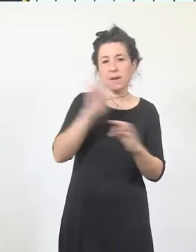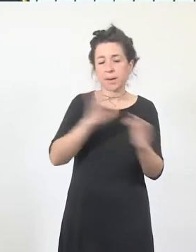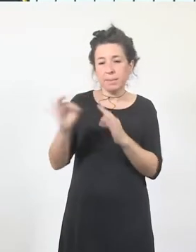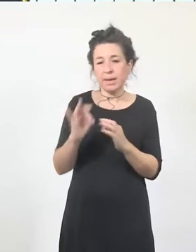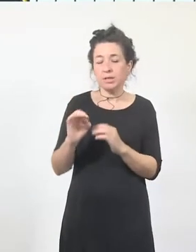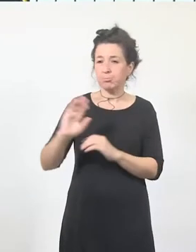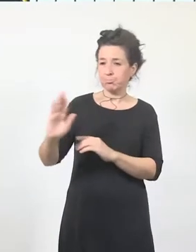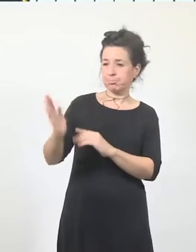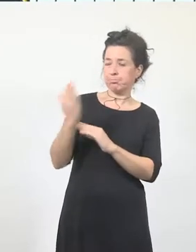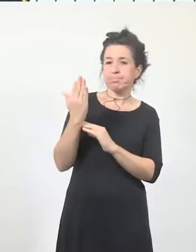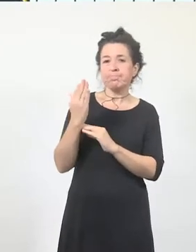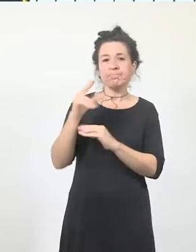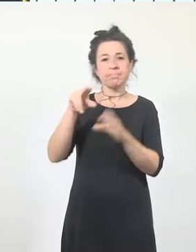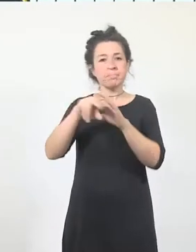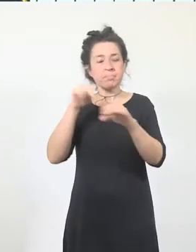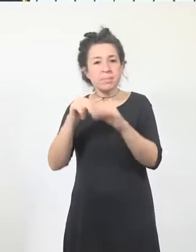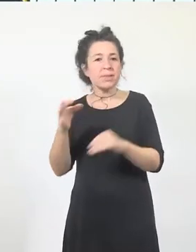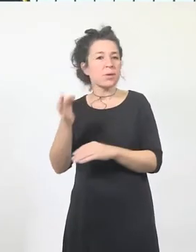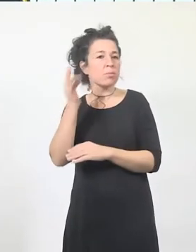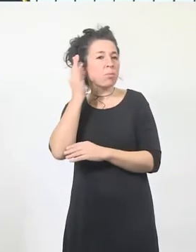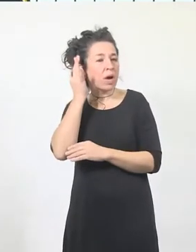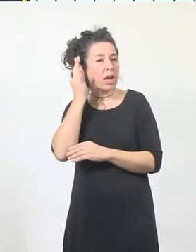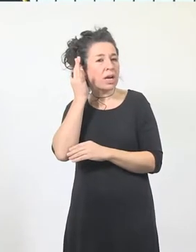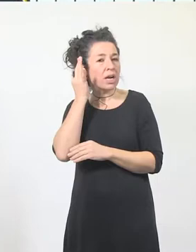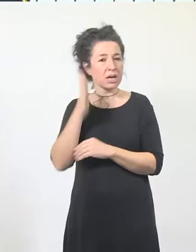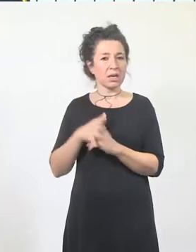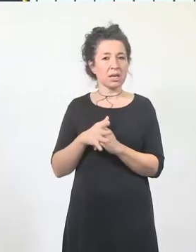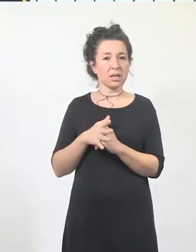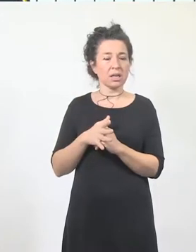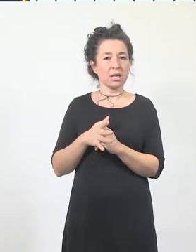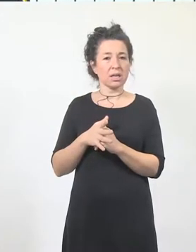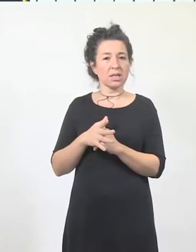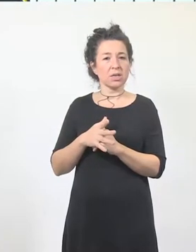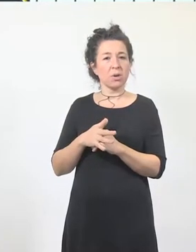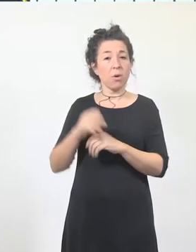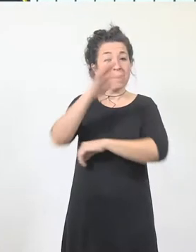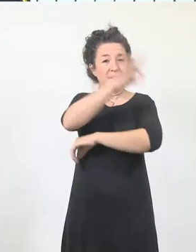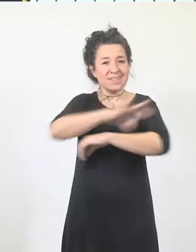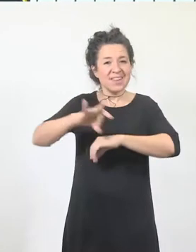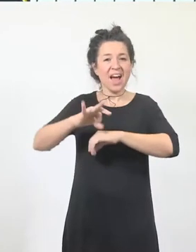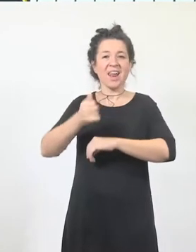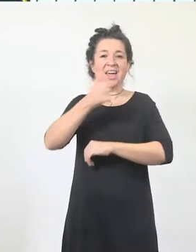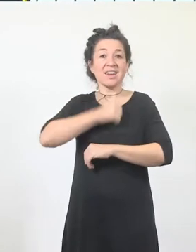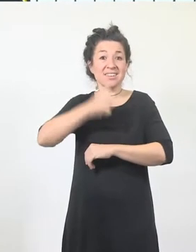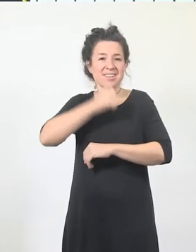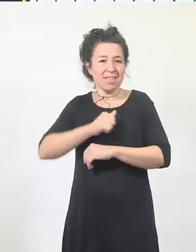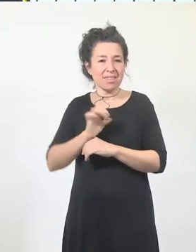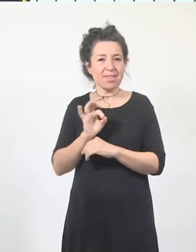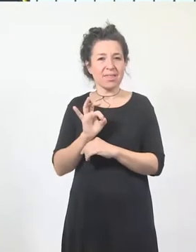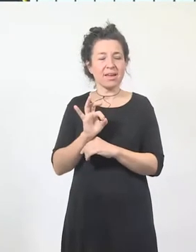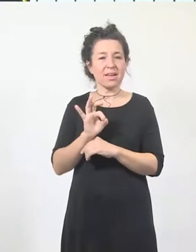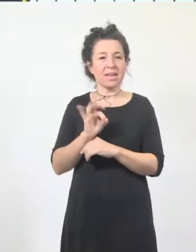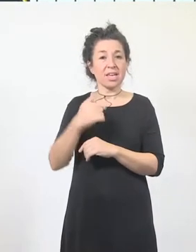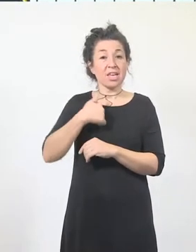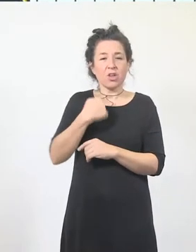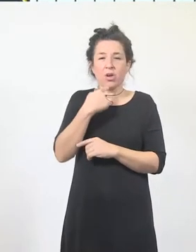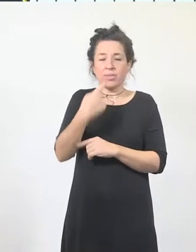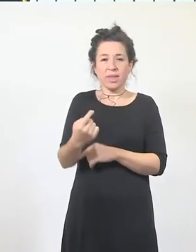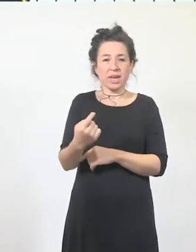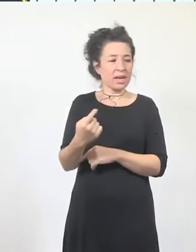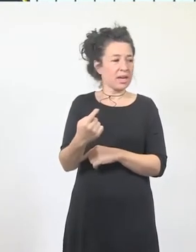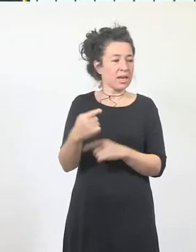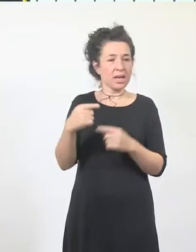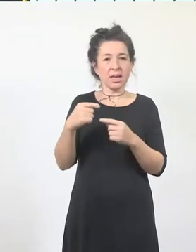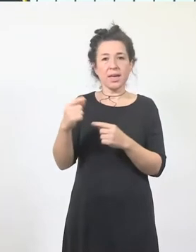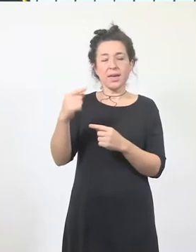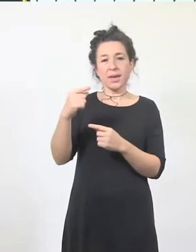un vídeo, unas imágenes de una mujer que está en lucha, que está en resistencia en el Sáhara, y mencioné yo